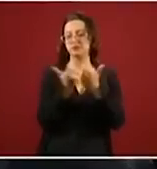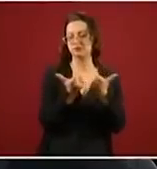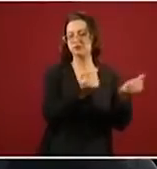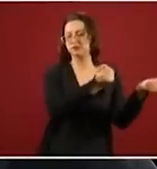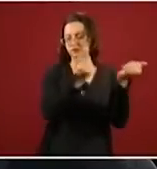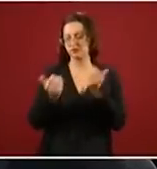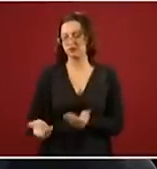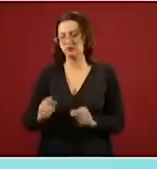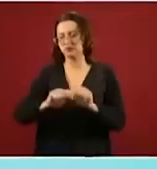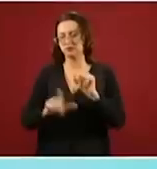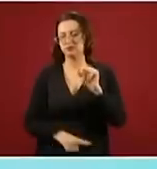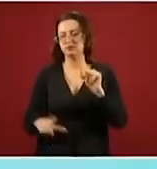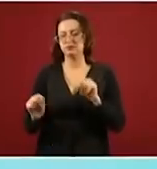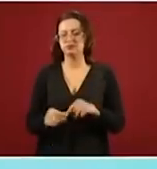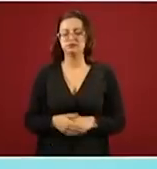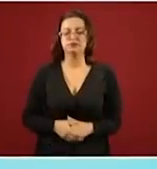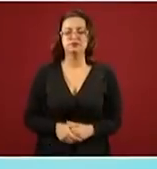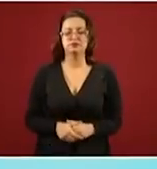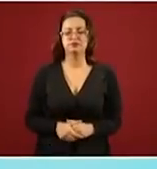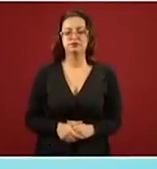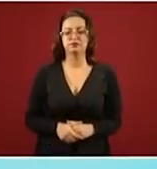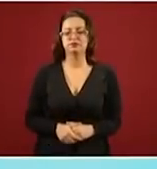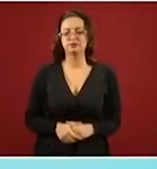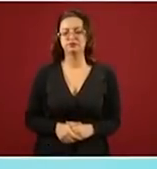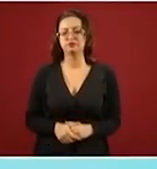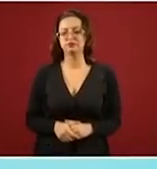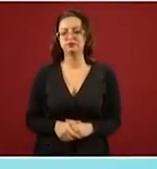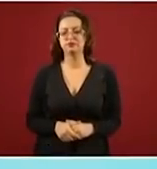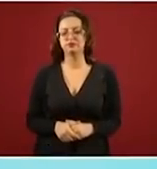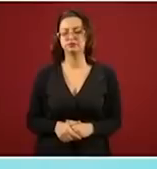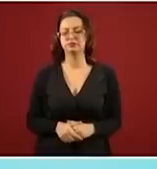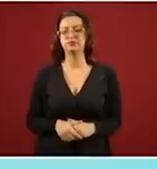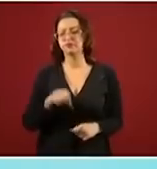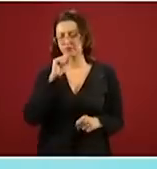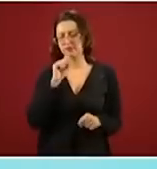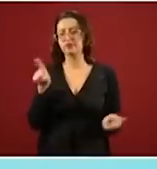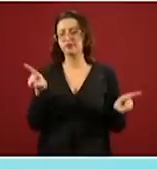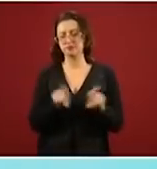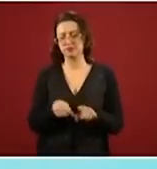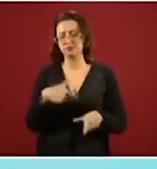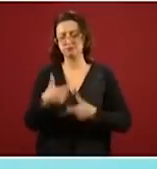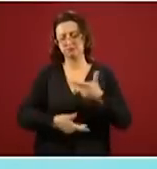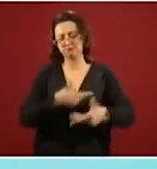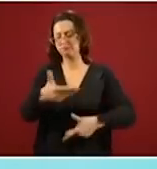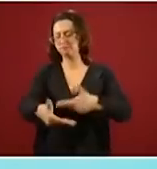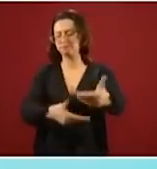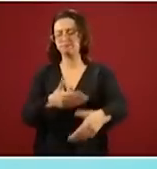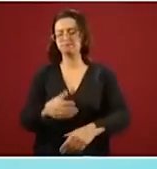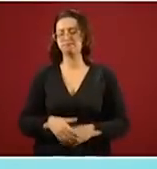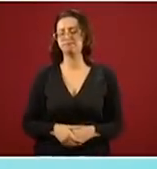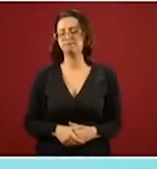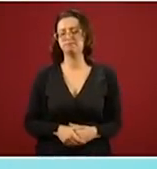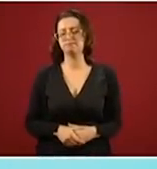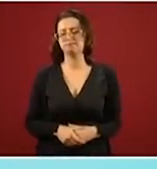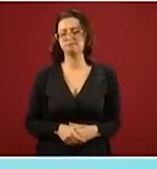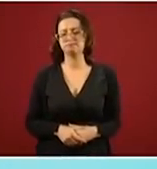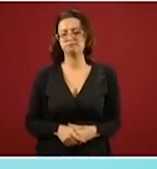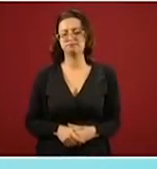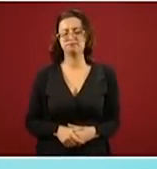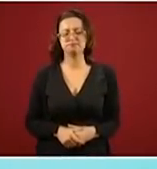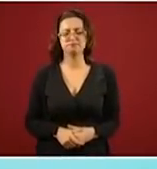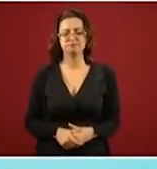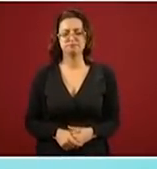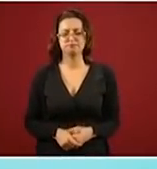regresen a méxico estamos también trabajando en eso muchos